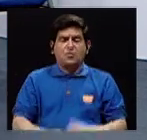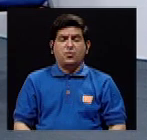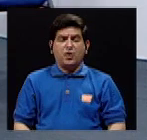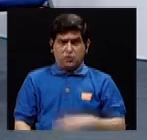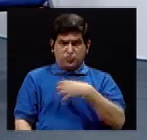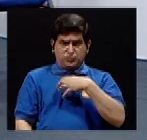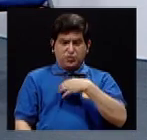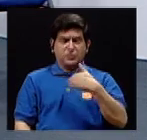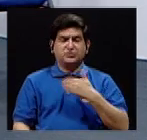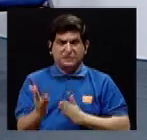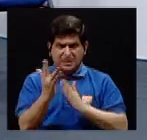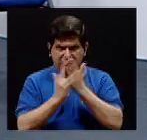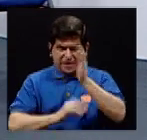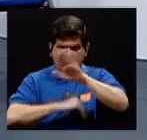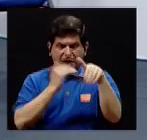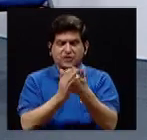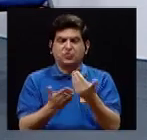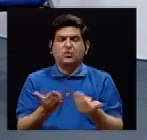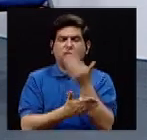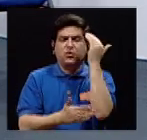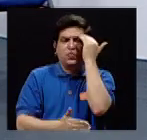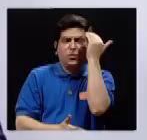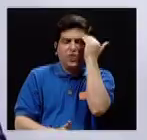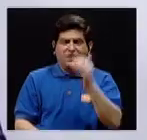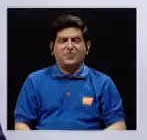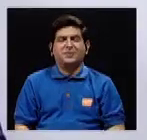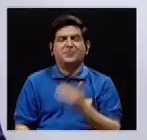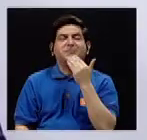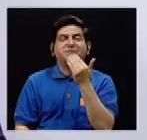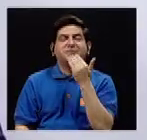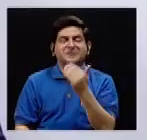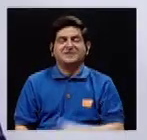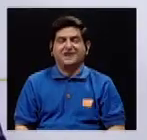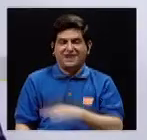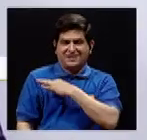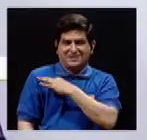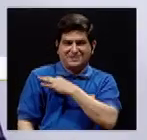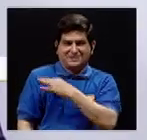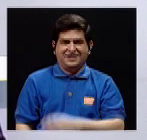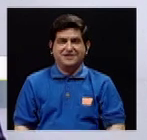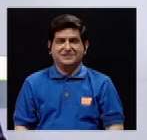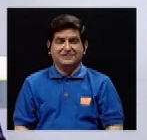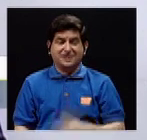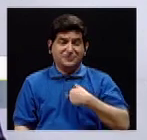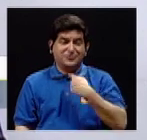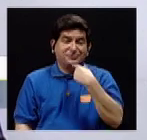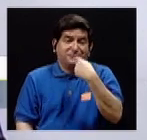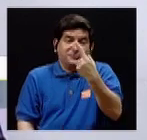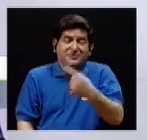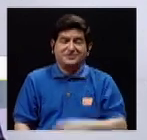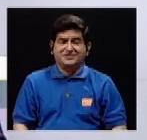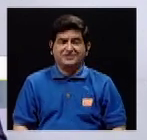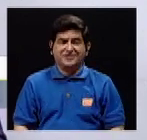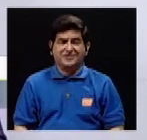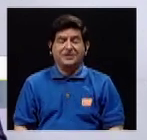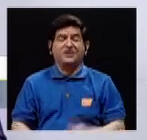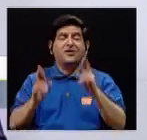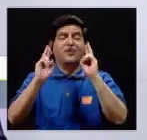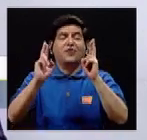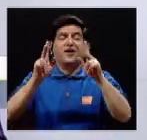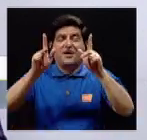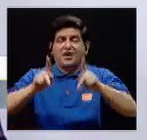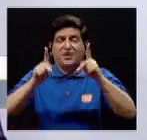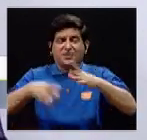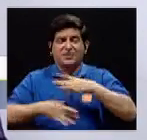autóctonos tengan acceso a todo ese nuevo conocimiento Sí pues muchas gracias por la invitación yo lo que puedo decir es que e